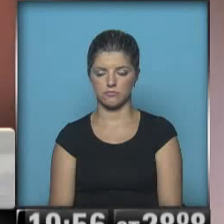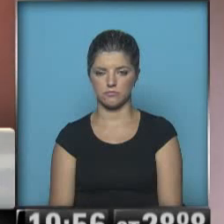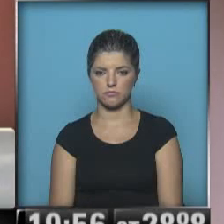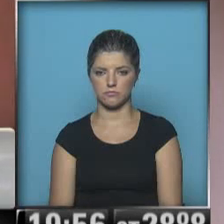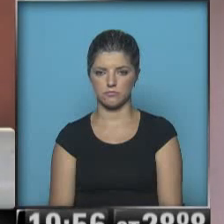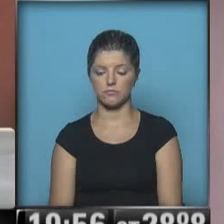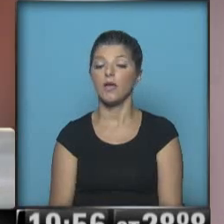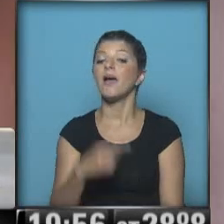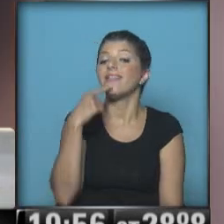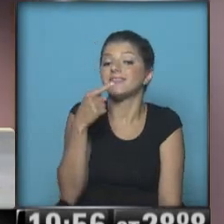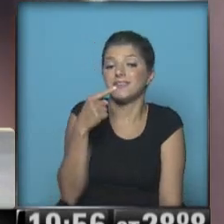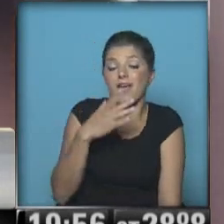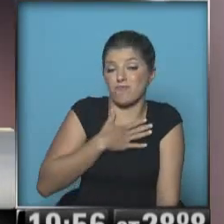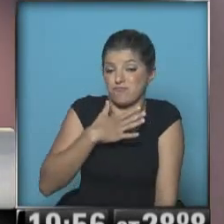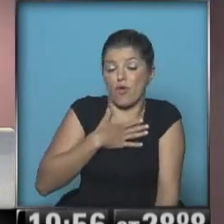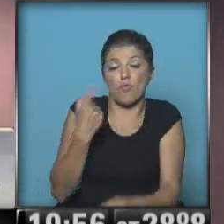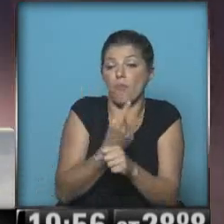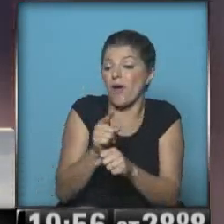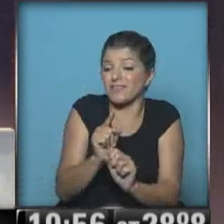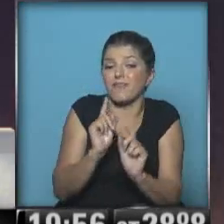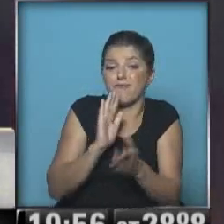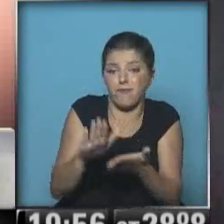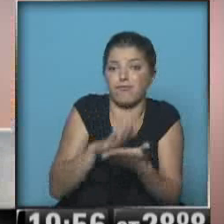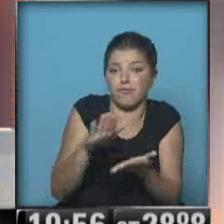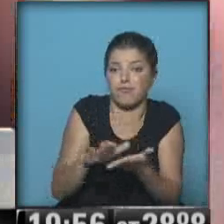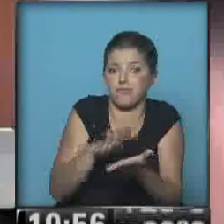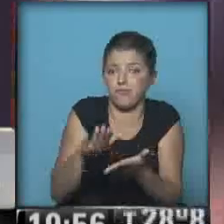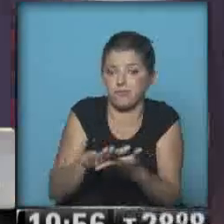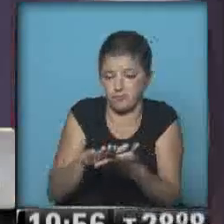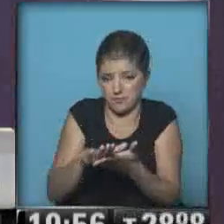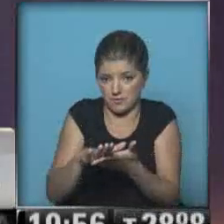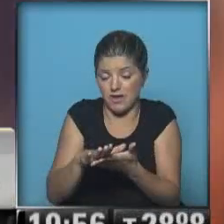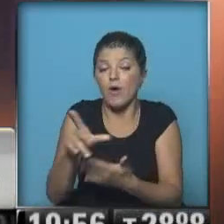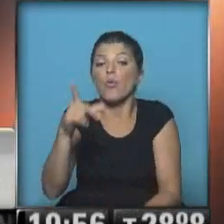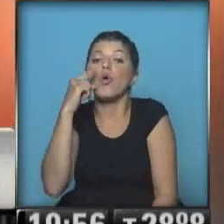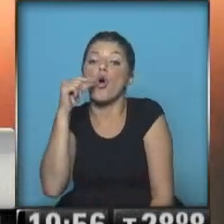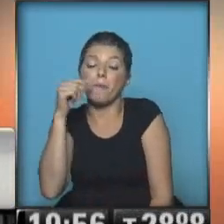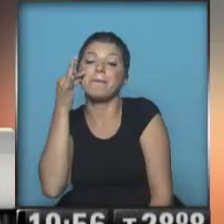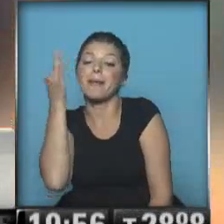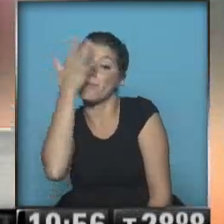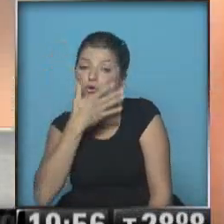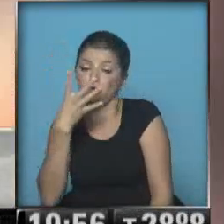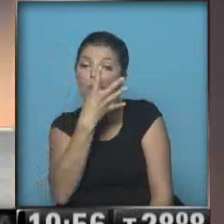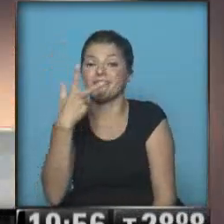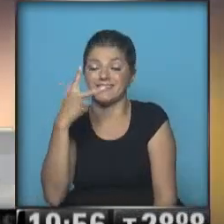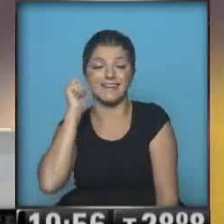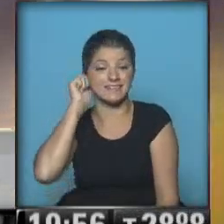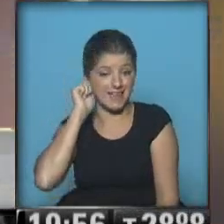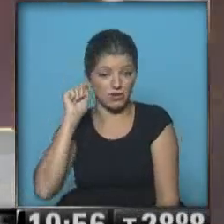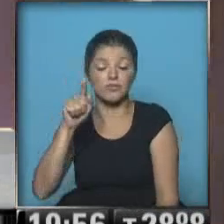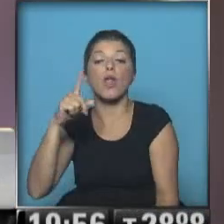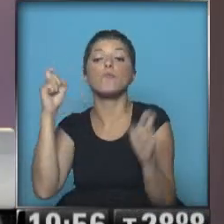No puedo respirar. Eso repite una y otra vez Eric Garner, un hombre negro de 43 años,